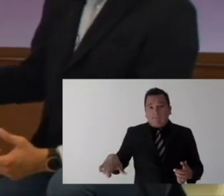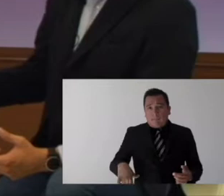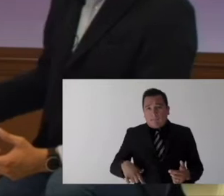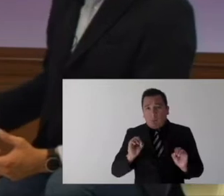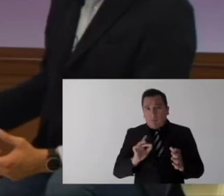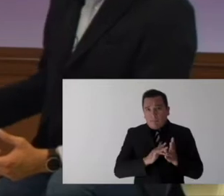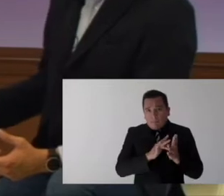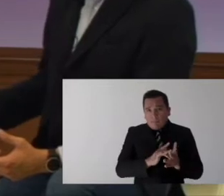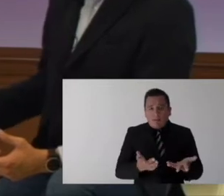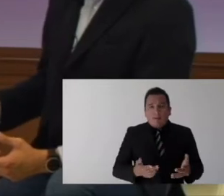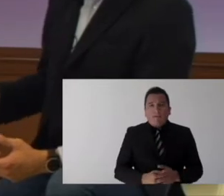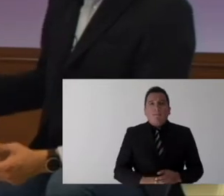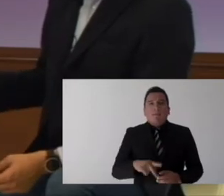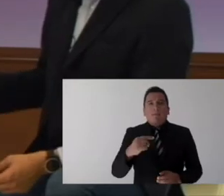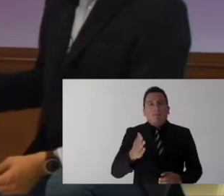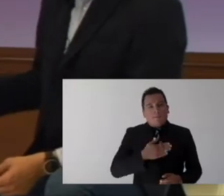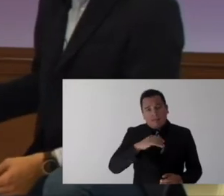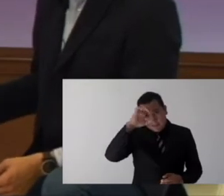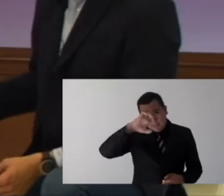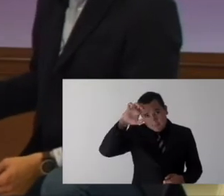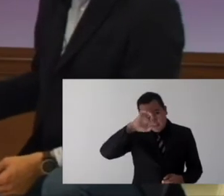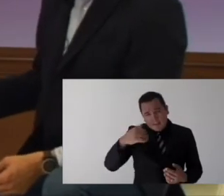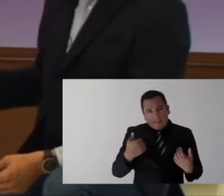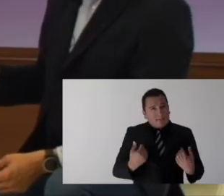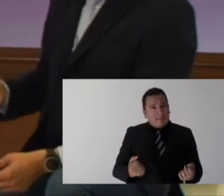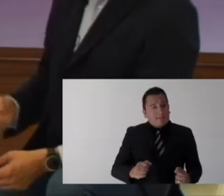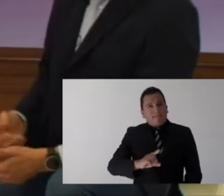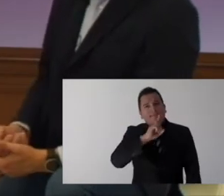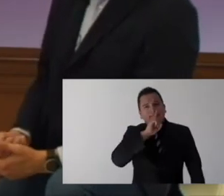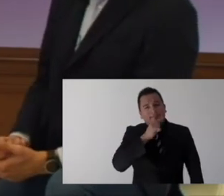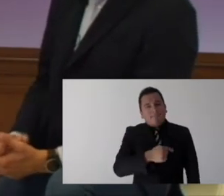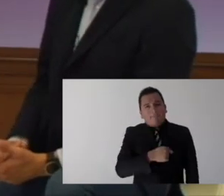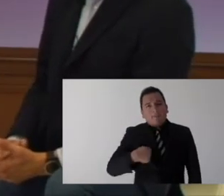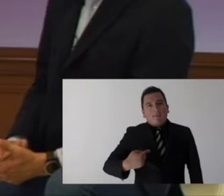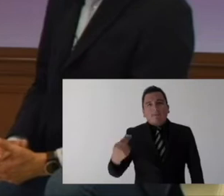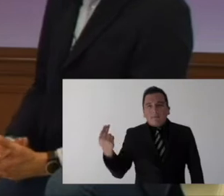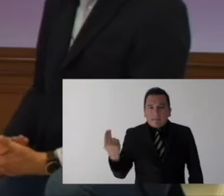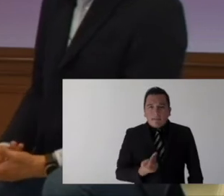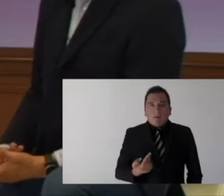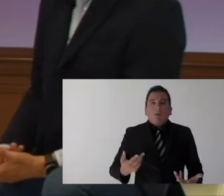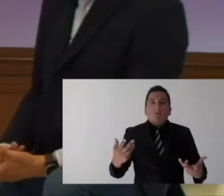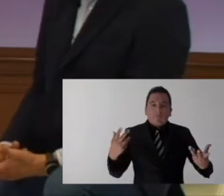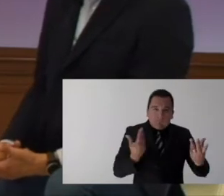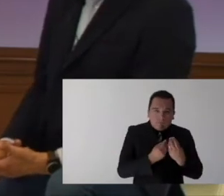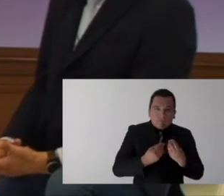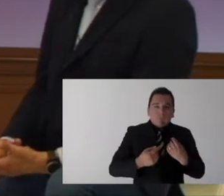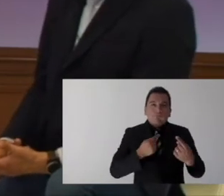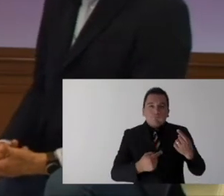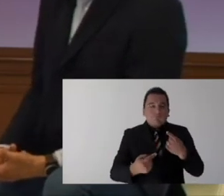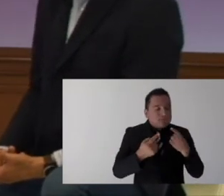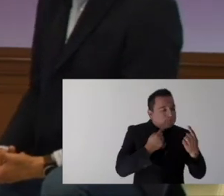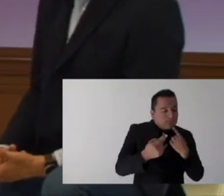con la experiencia nos hemos dado cuenta que no es así, que se requiere también del desarrollo de competencias,